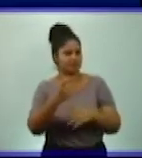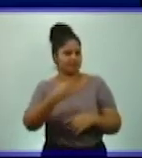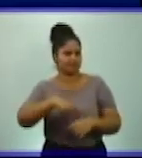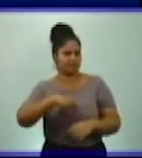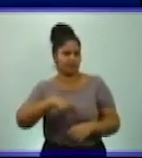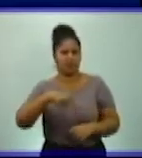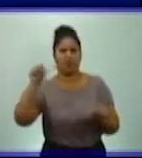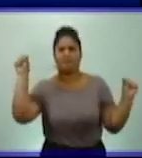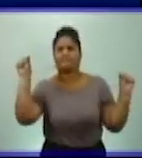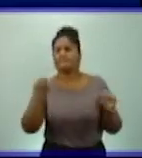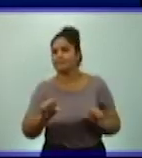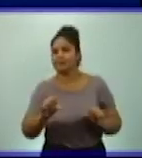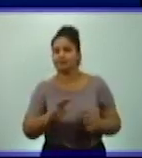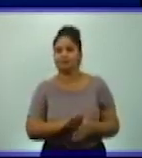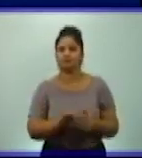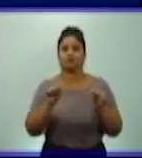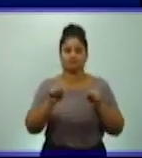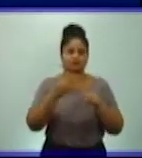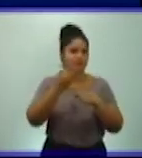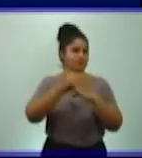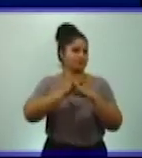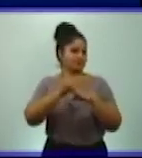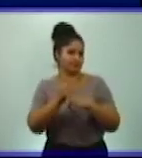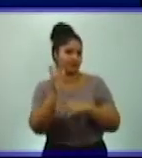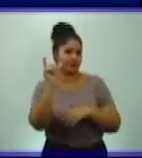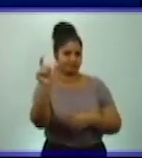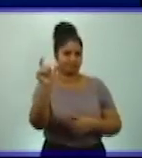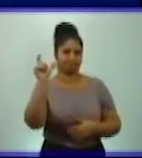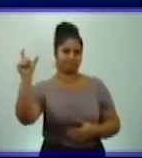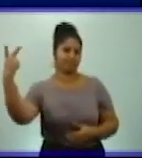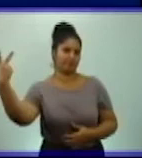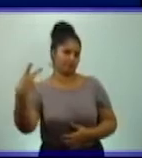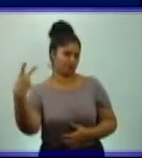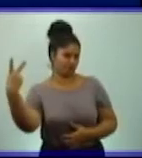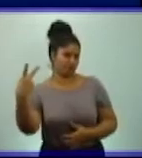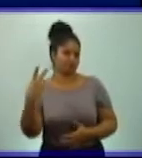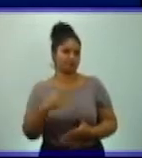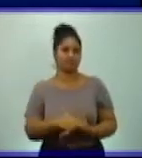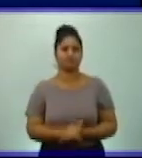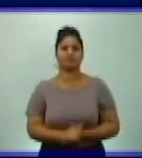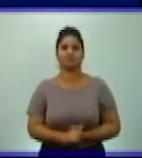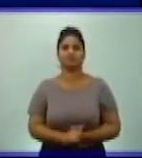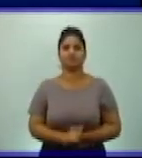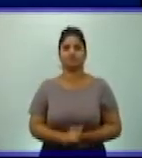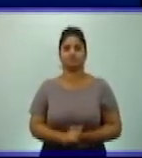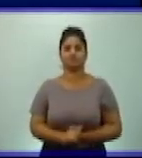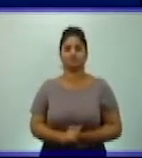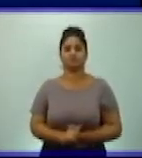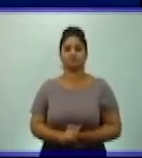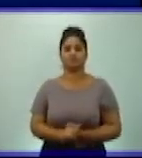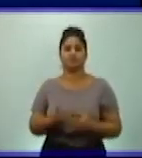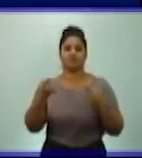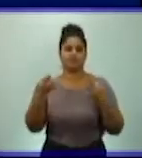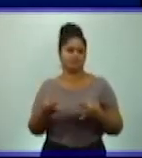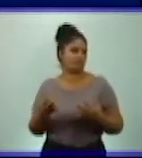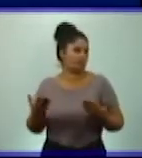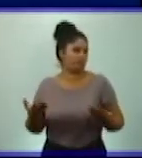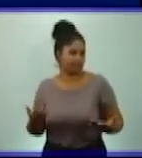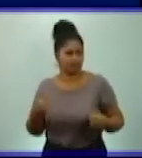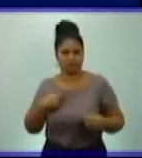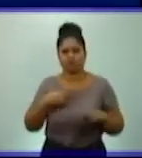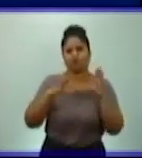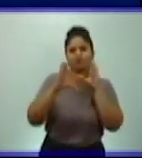humana a este sustantivo celos. Por tanto, estamos en presencia de una personificación, un recurso expresivo que ustedes